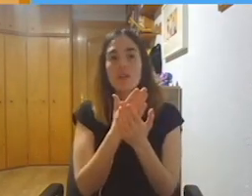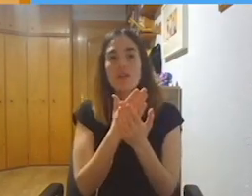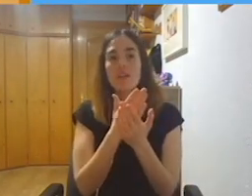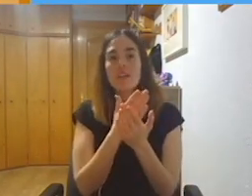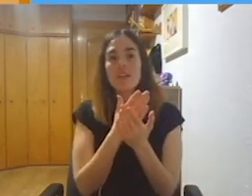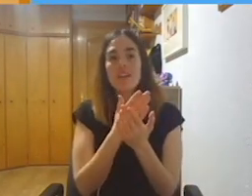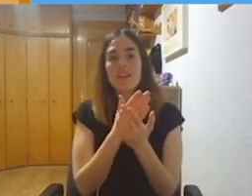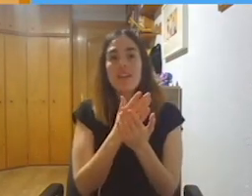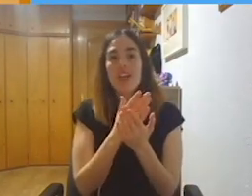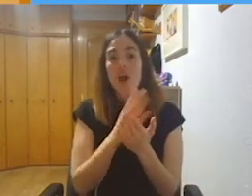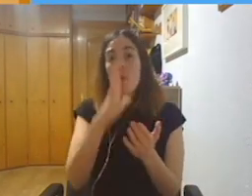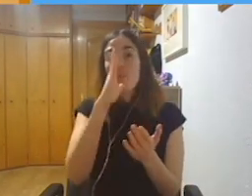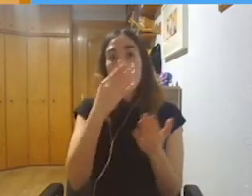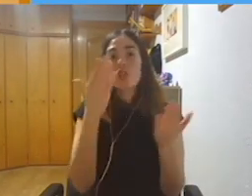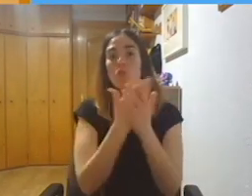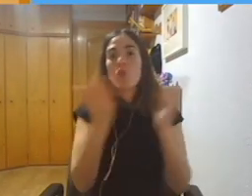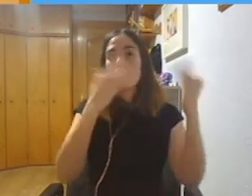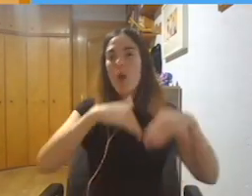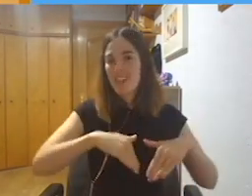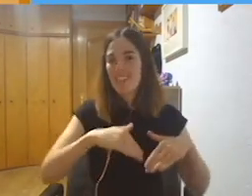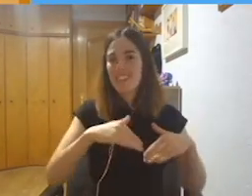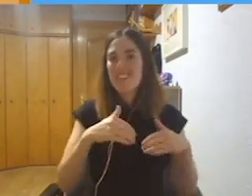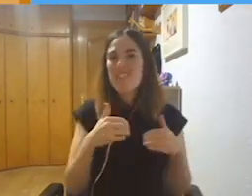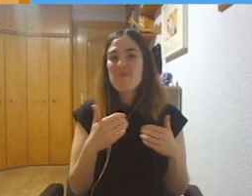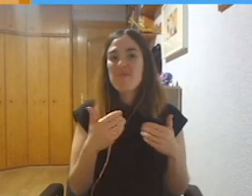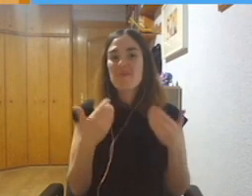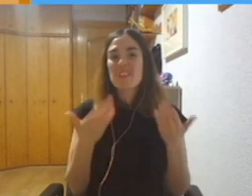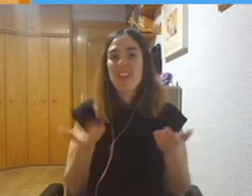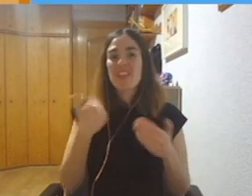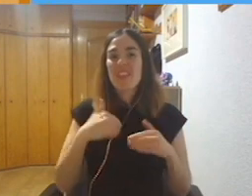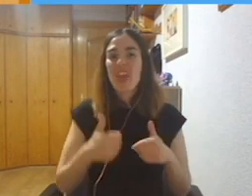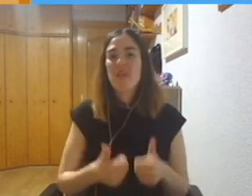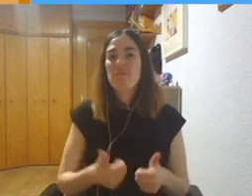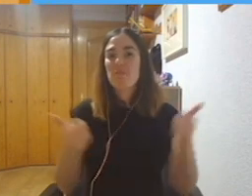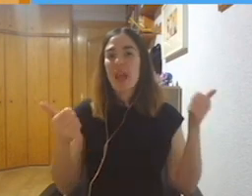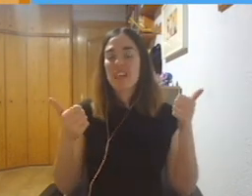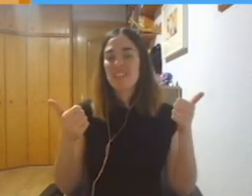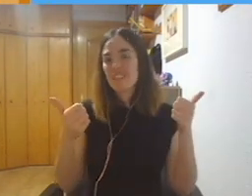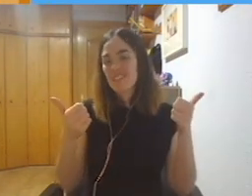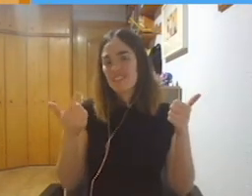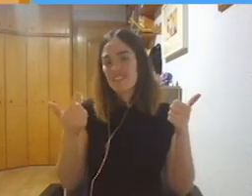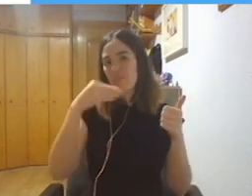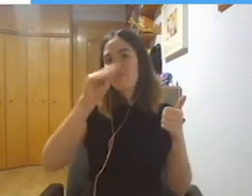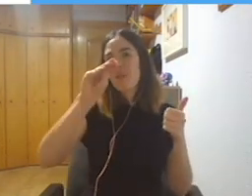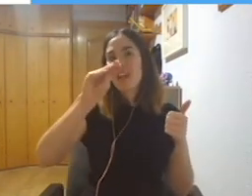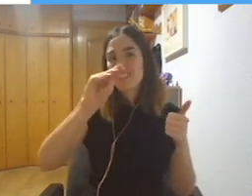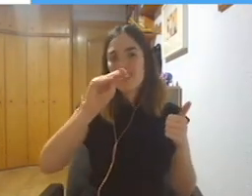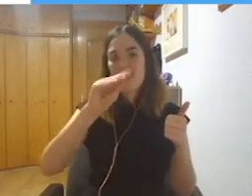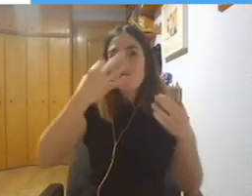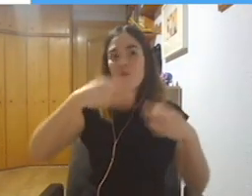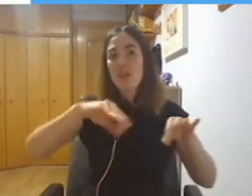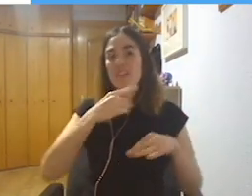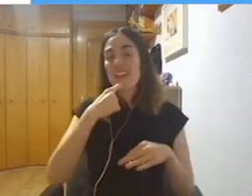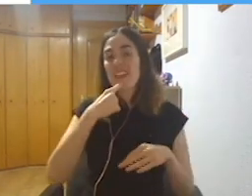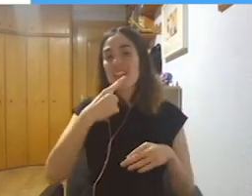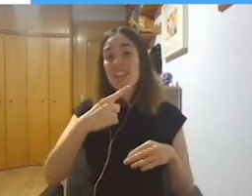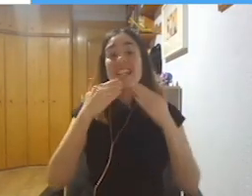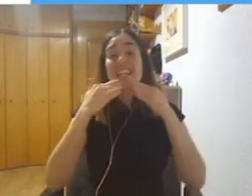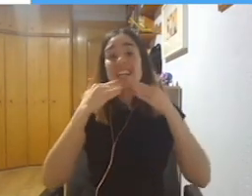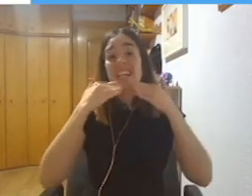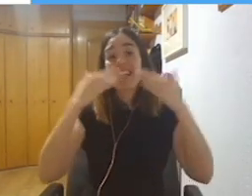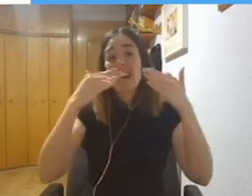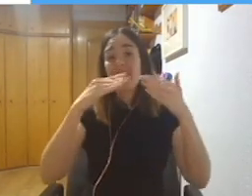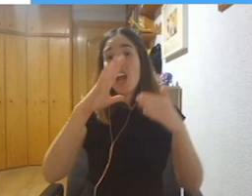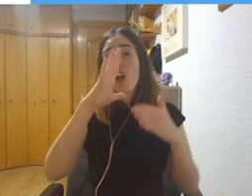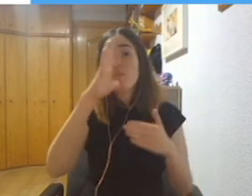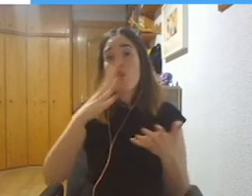la carencia de estos propios estudios. Así que, sin más que añadir, lo único que puedo decir es que muchas